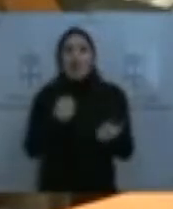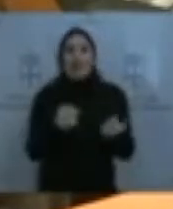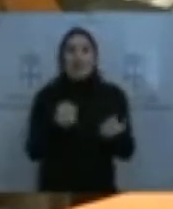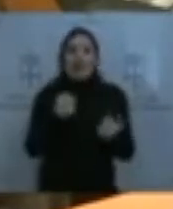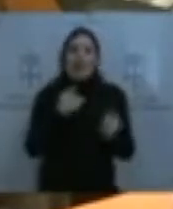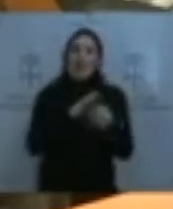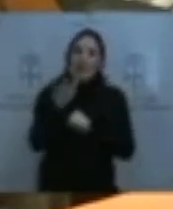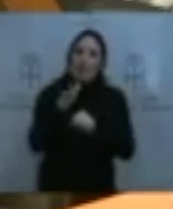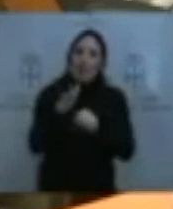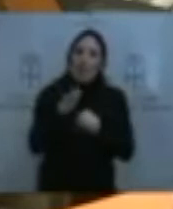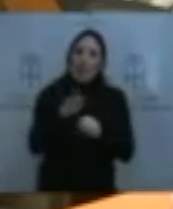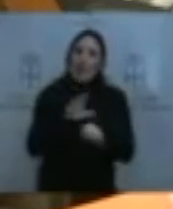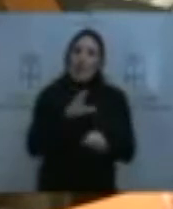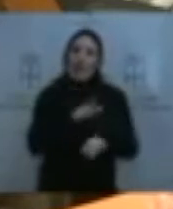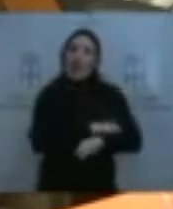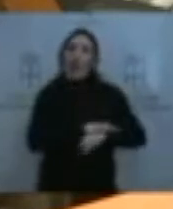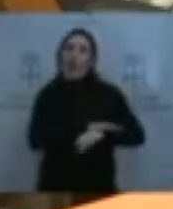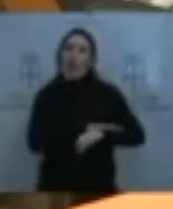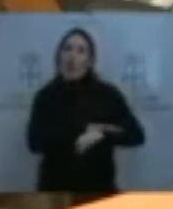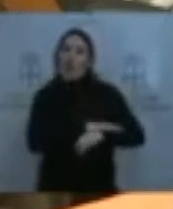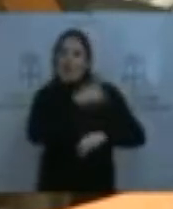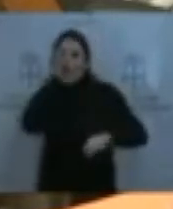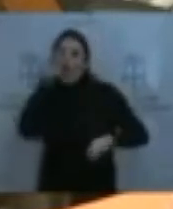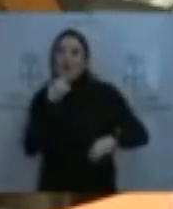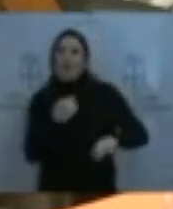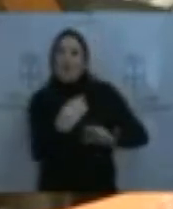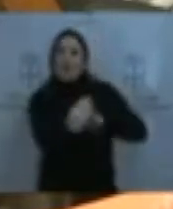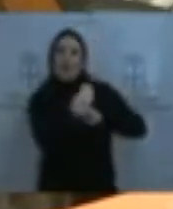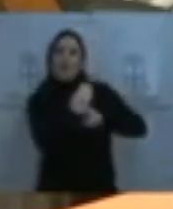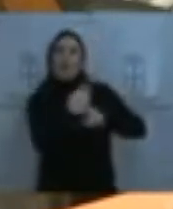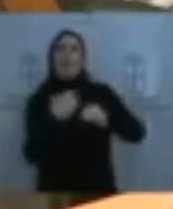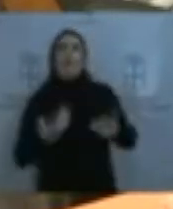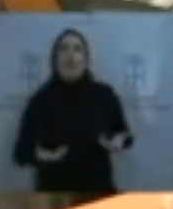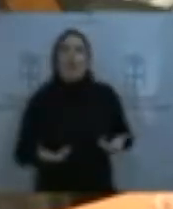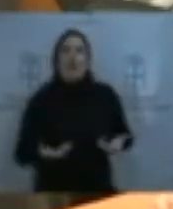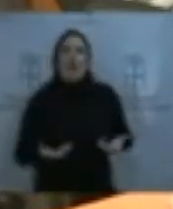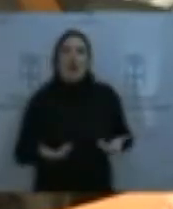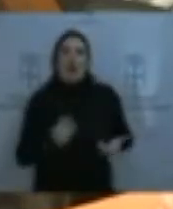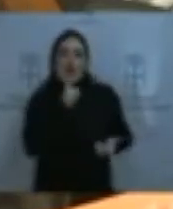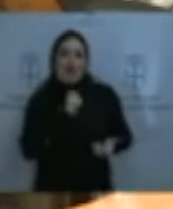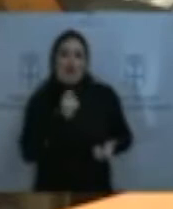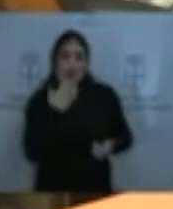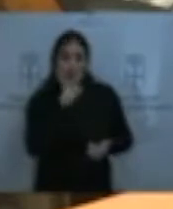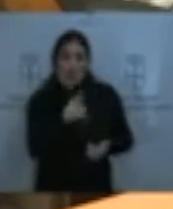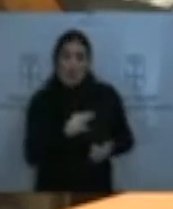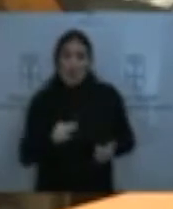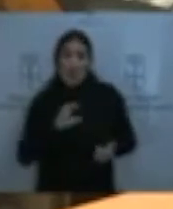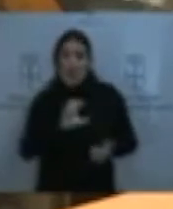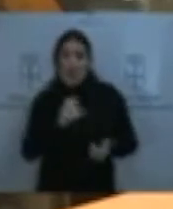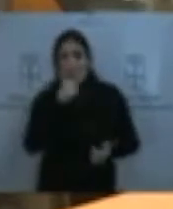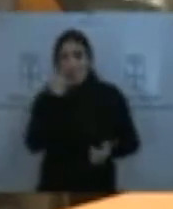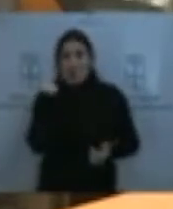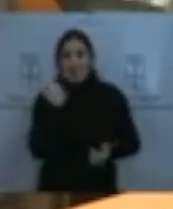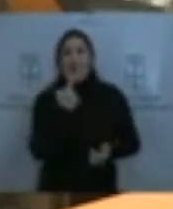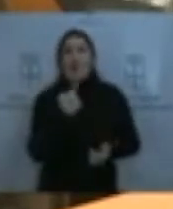que el Estado nos comunica las subvenciones que nos van a dar. Y tengo aquí, por ejemplo, la resolución del Estado del año pasado, donde nos